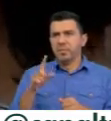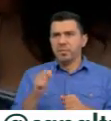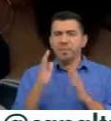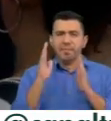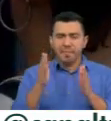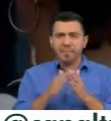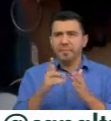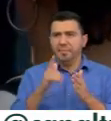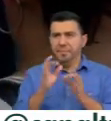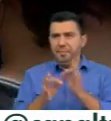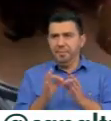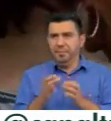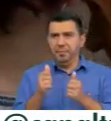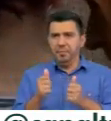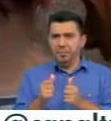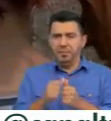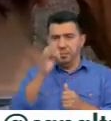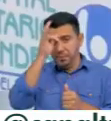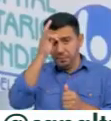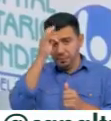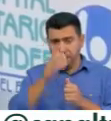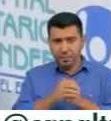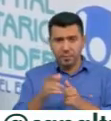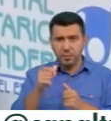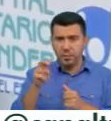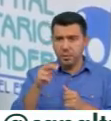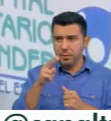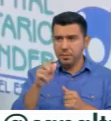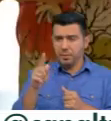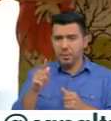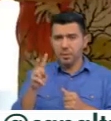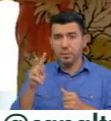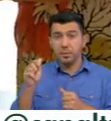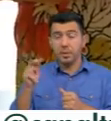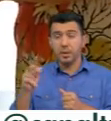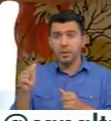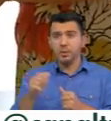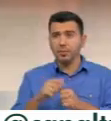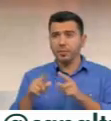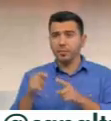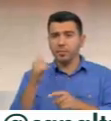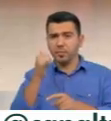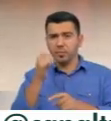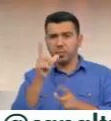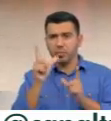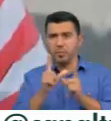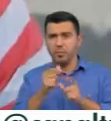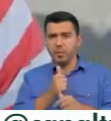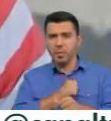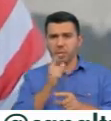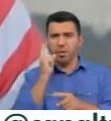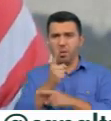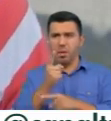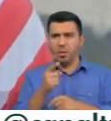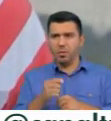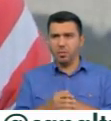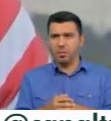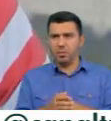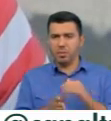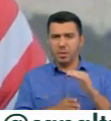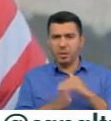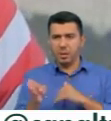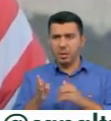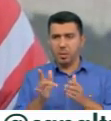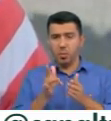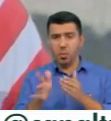de cómo es el trato acá en el hospital gonzález valencia otros aprovechan 10 segundos en cámara para denunciar entramos a urgencias